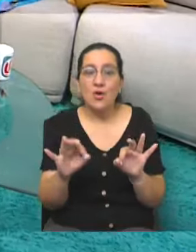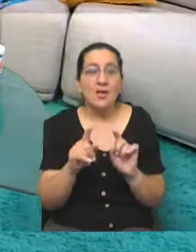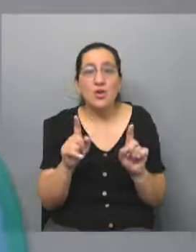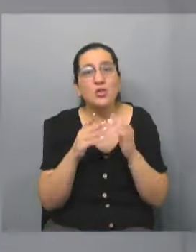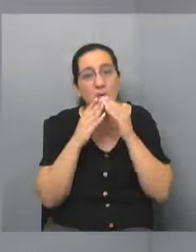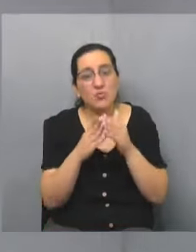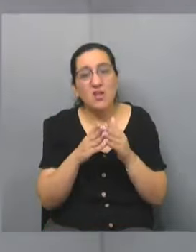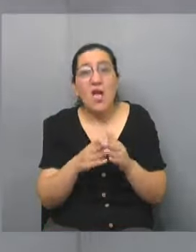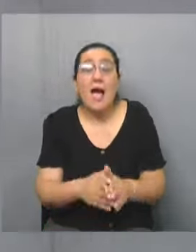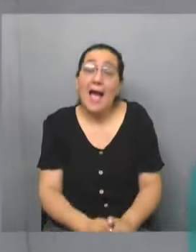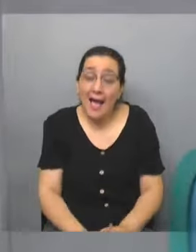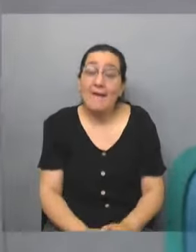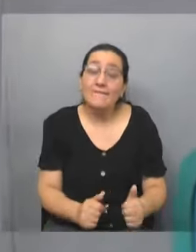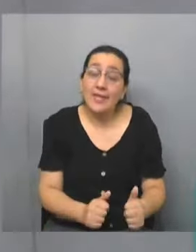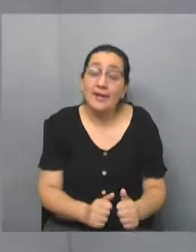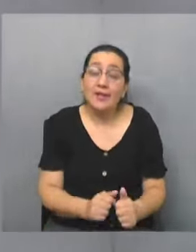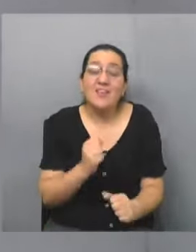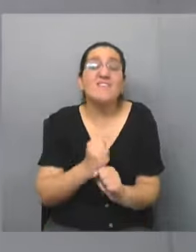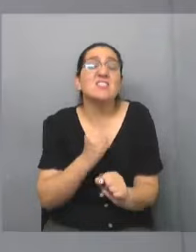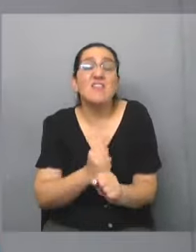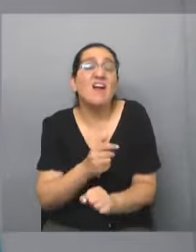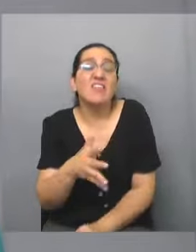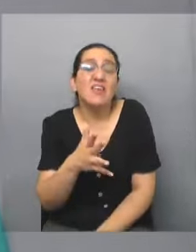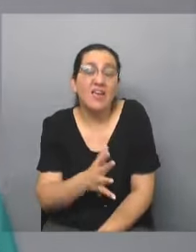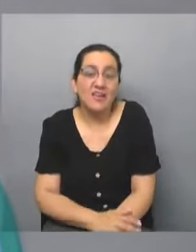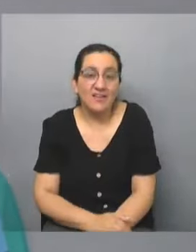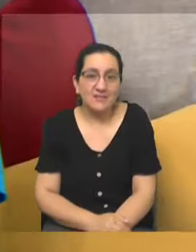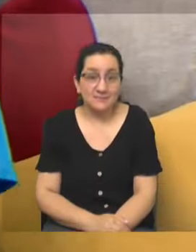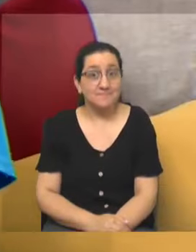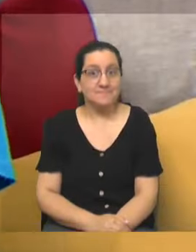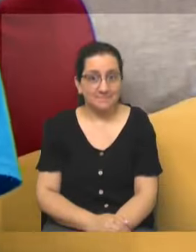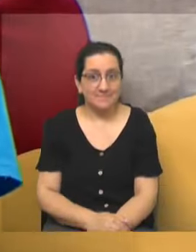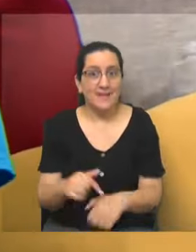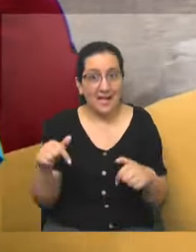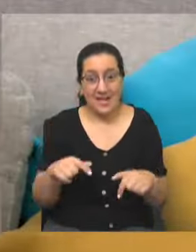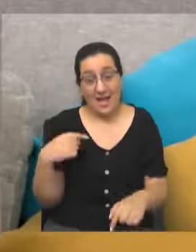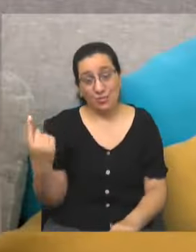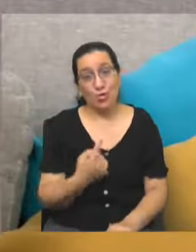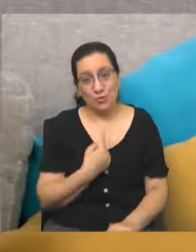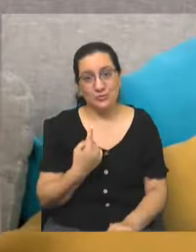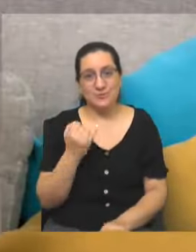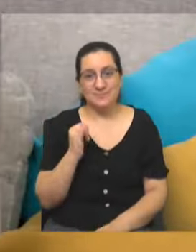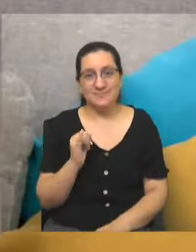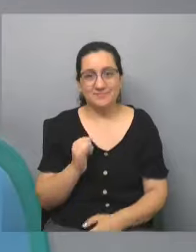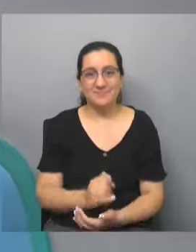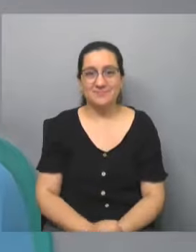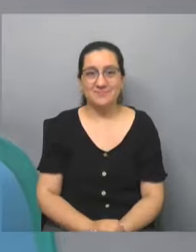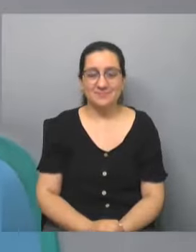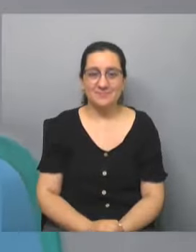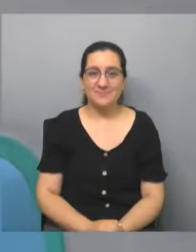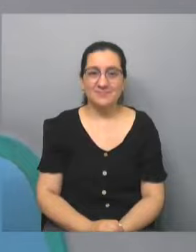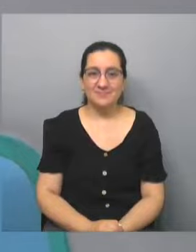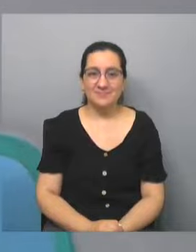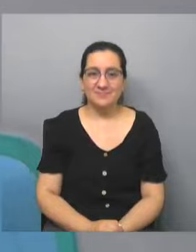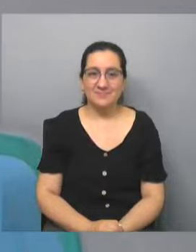bueno! ¿De qué vas a vivir? Me lo han dicho. Eso nos pasó a todos. Eso acá nos pasó a todos. ¿Acá? Sí. Justo acá. Sí. Acá ¿De qué vas a vivir? Ese es el problema.